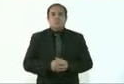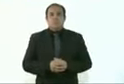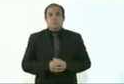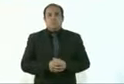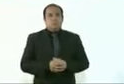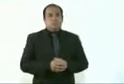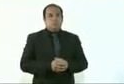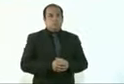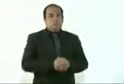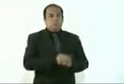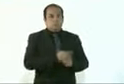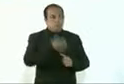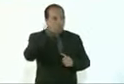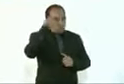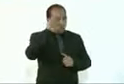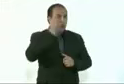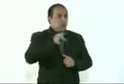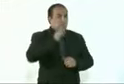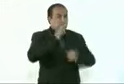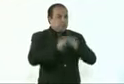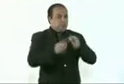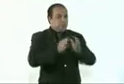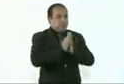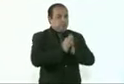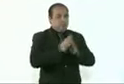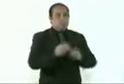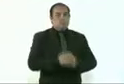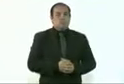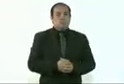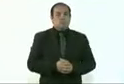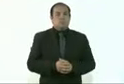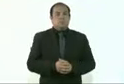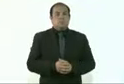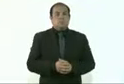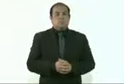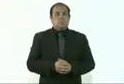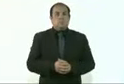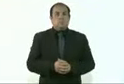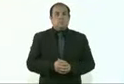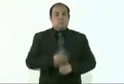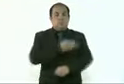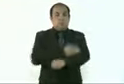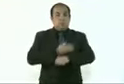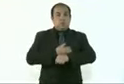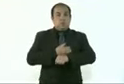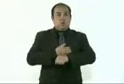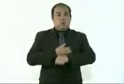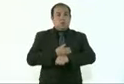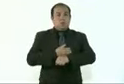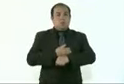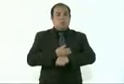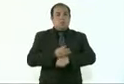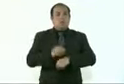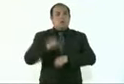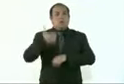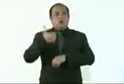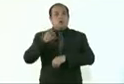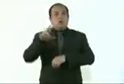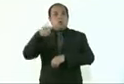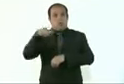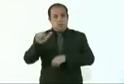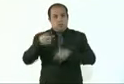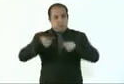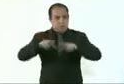Ahora, para la doctora, por último, por favor, por parte de la compañera Georgina Olson, preguntarle, en